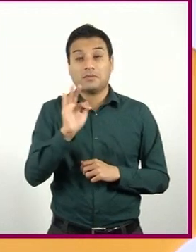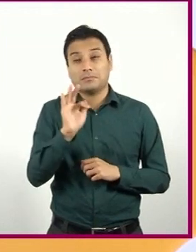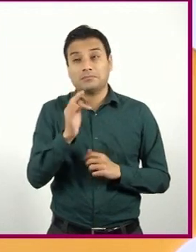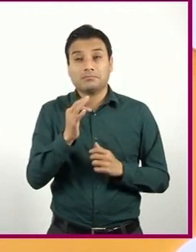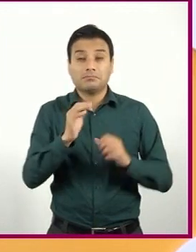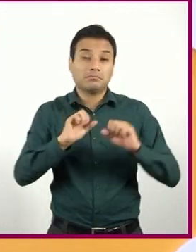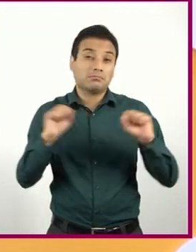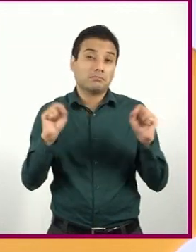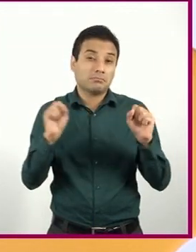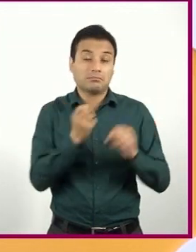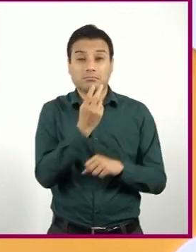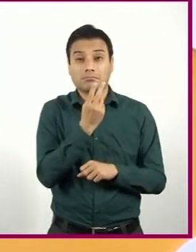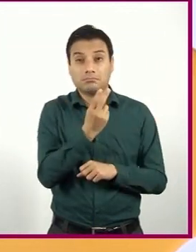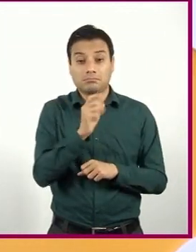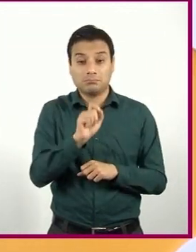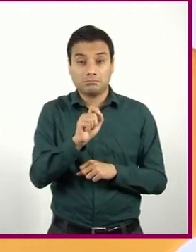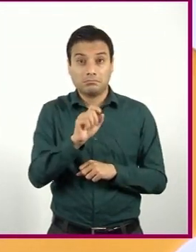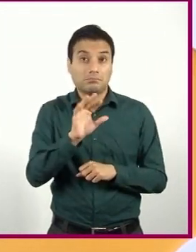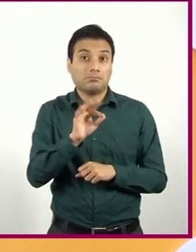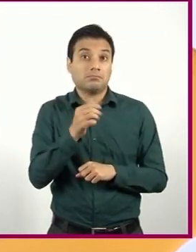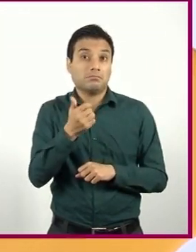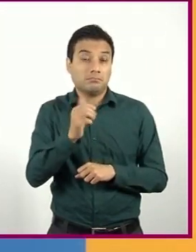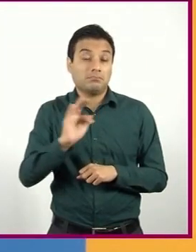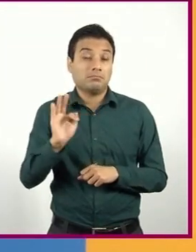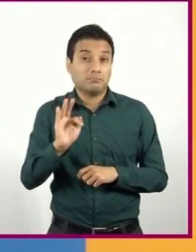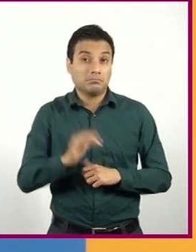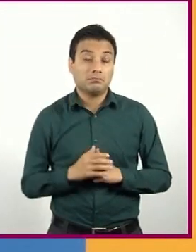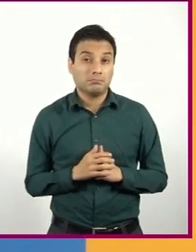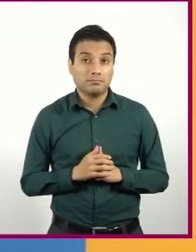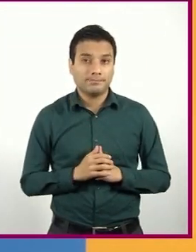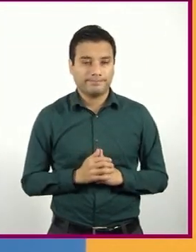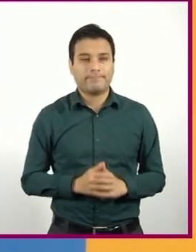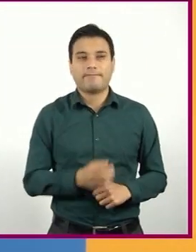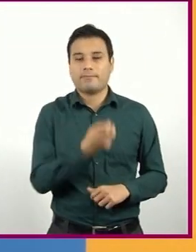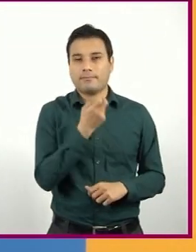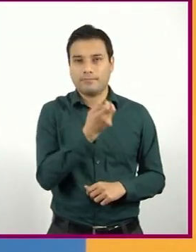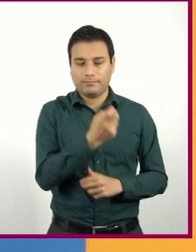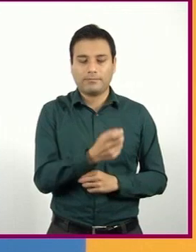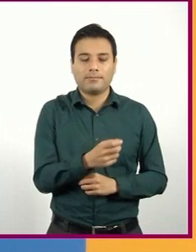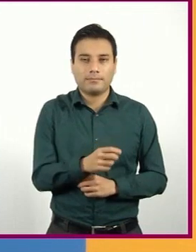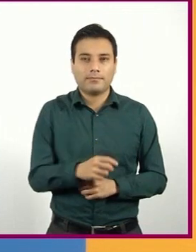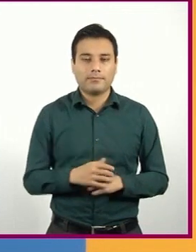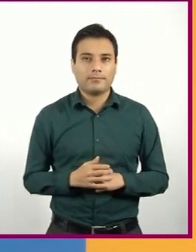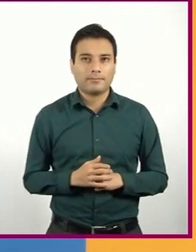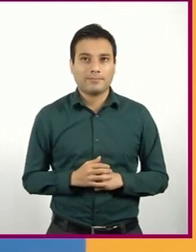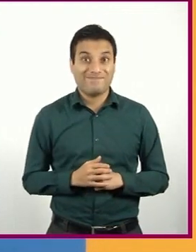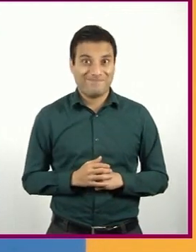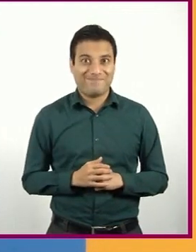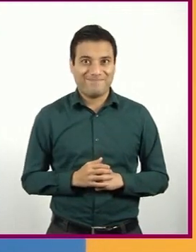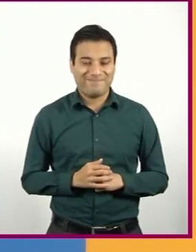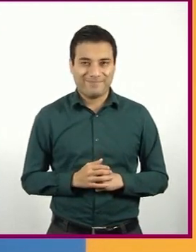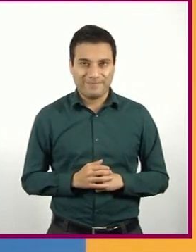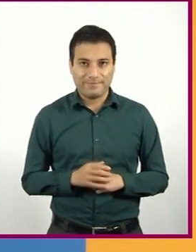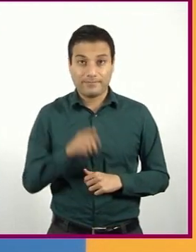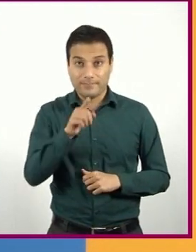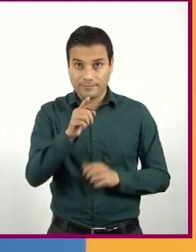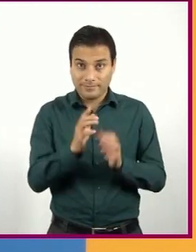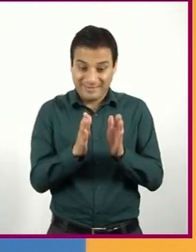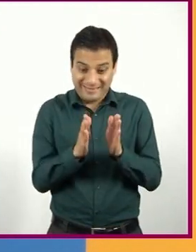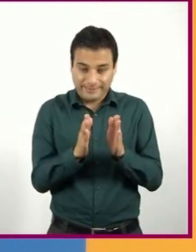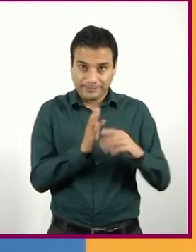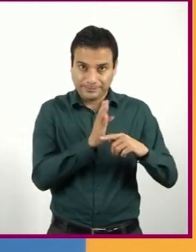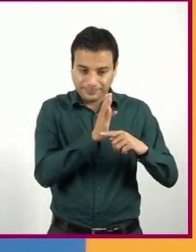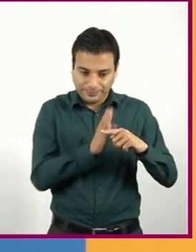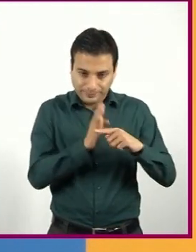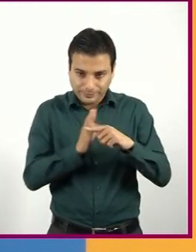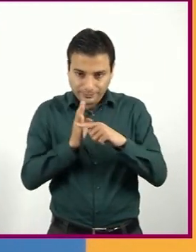ejemplo, 2.46 kilómetros. Así es, Enrique. El dividir el segmento en 10 partes